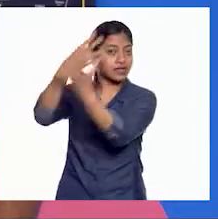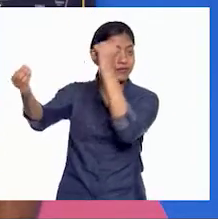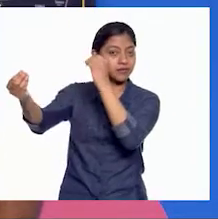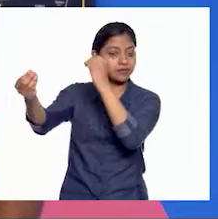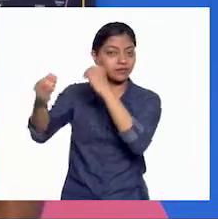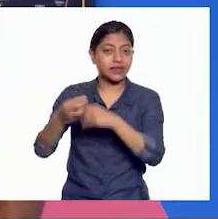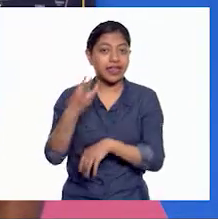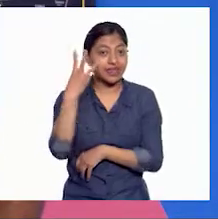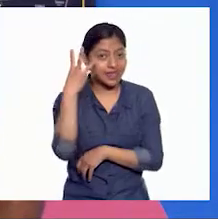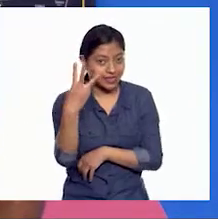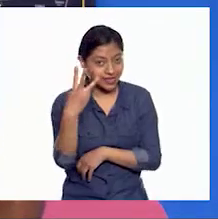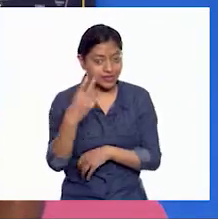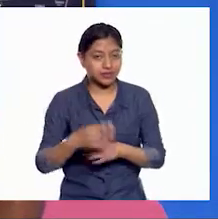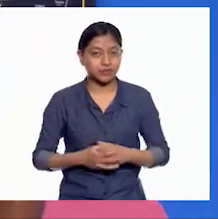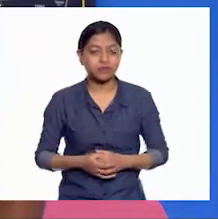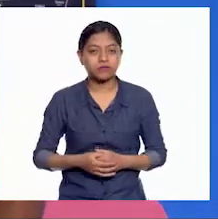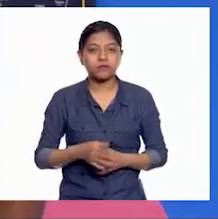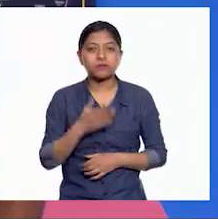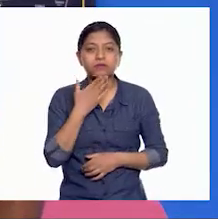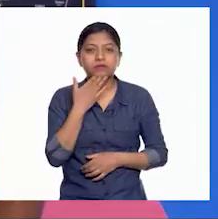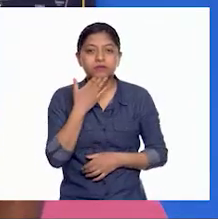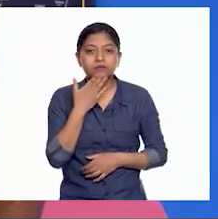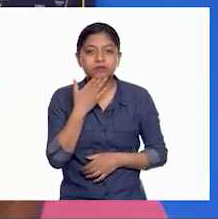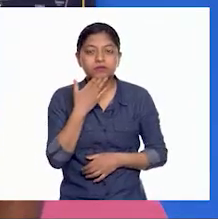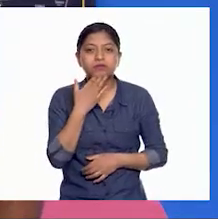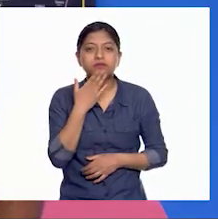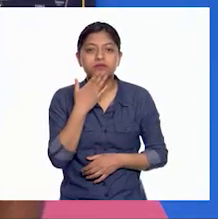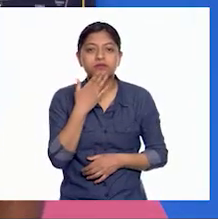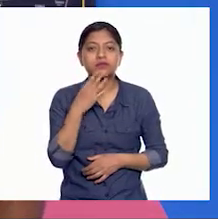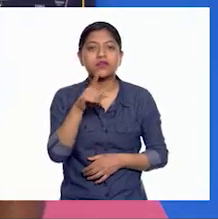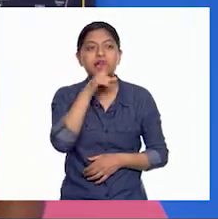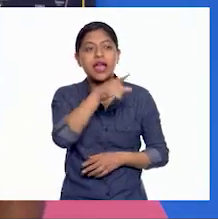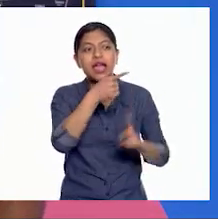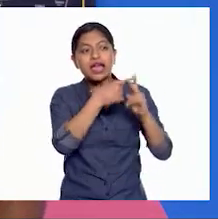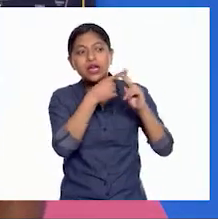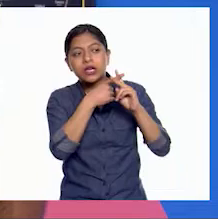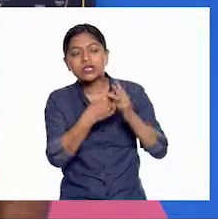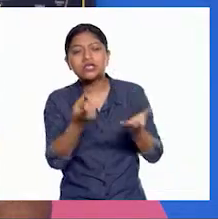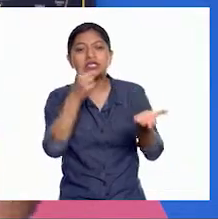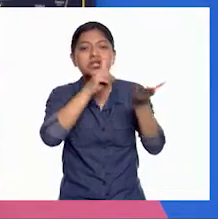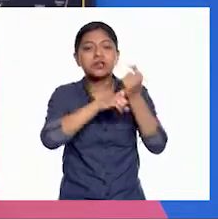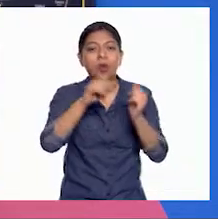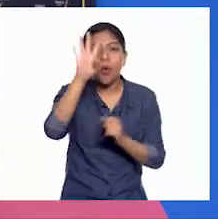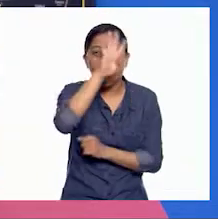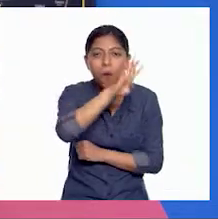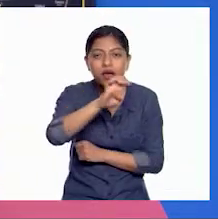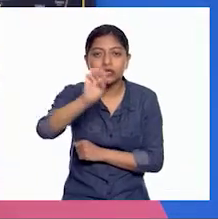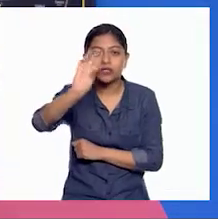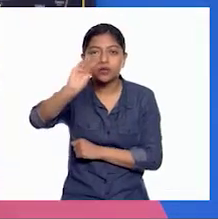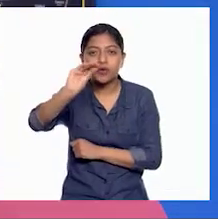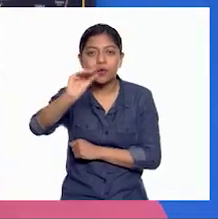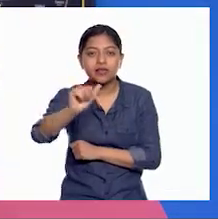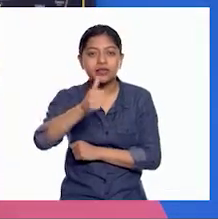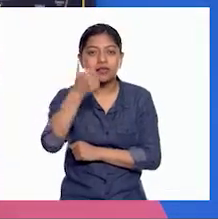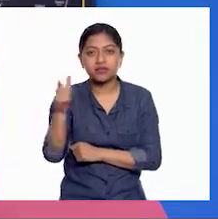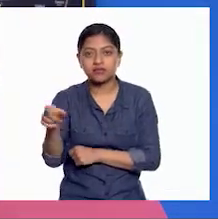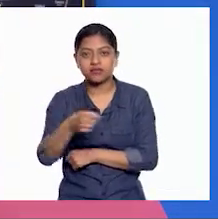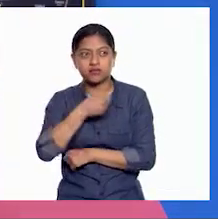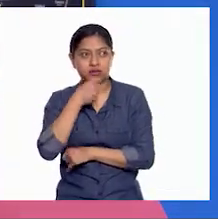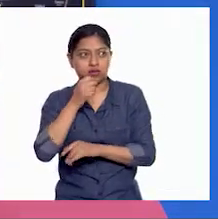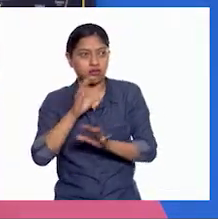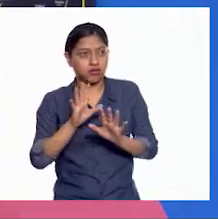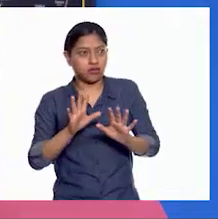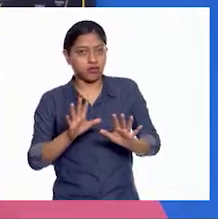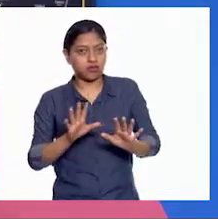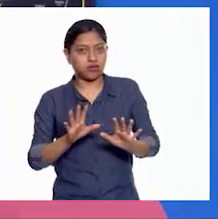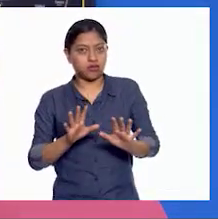en ese momento le dijo, son 496 aves. El anciano se quedó